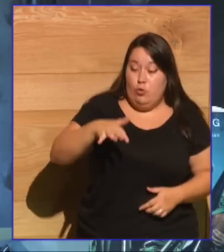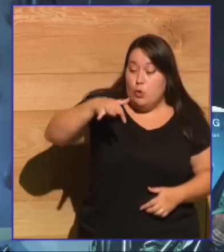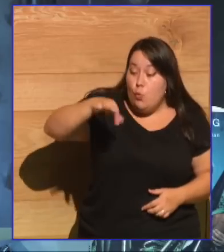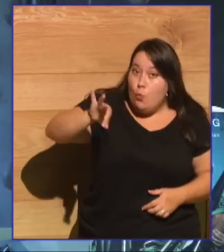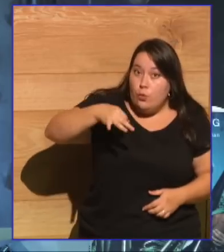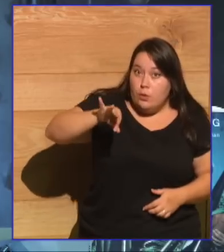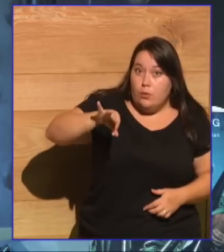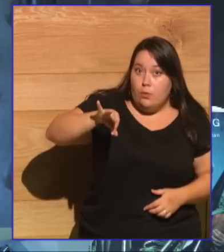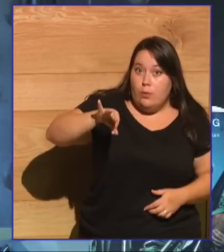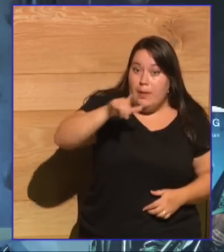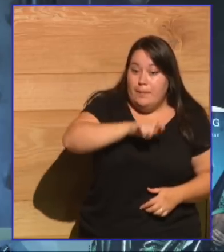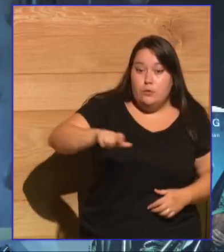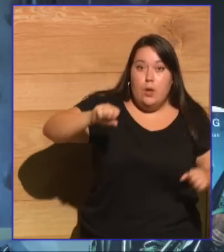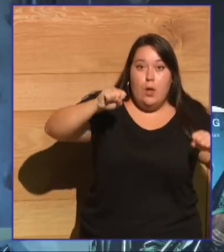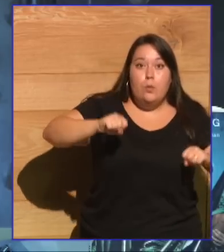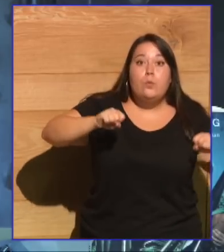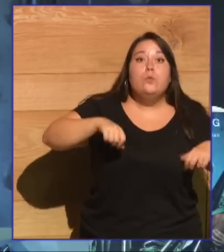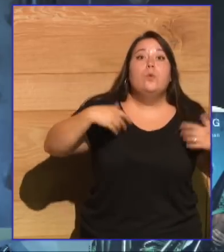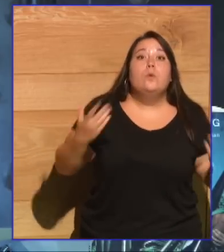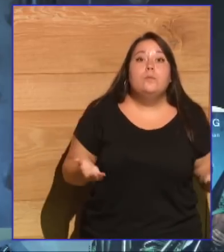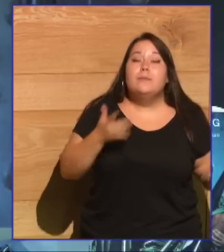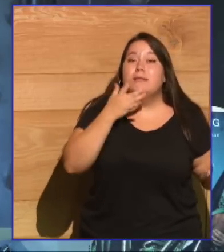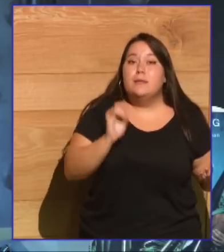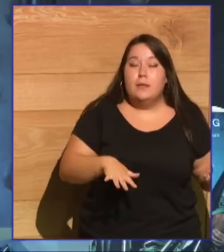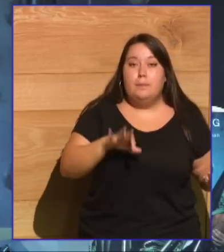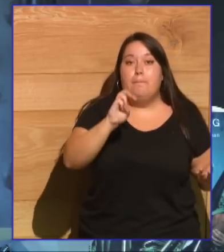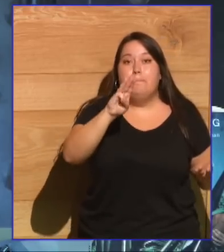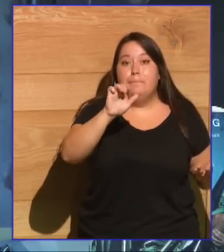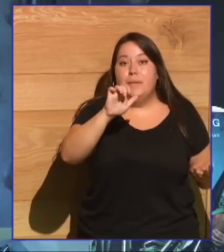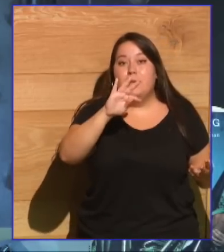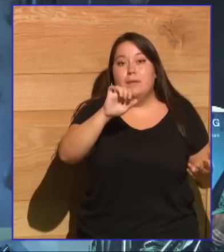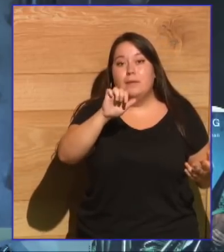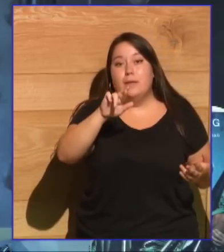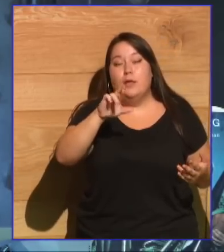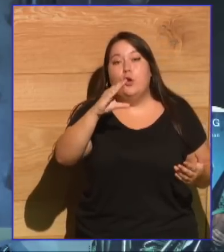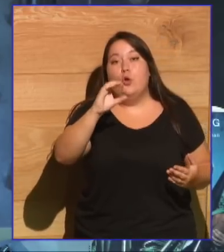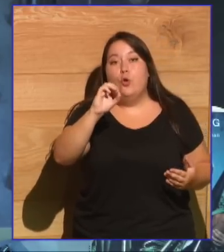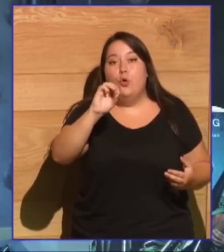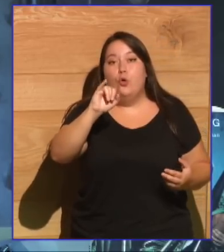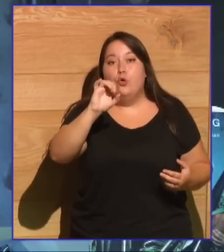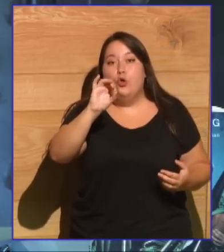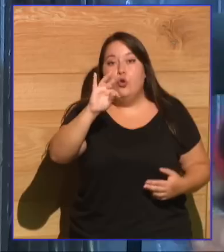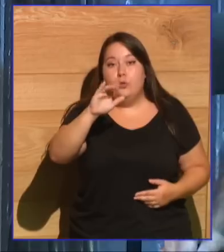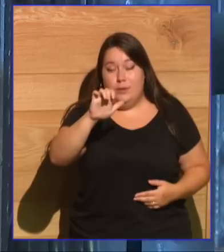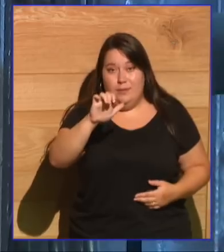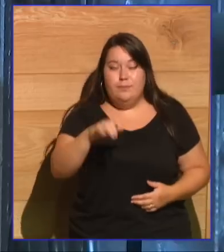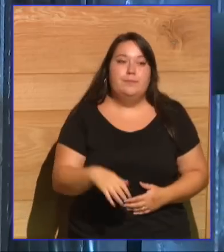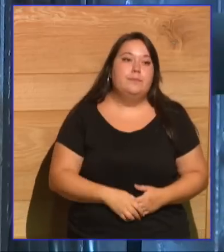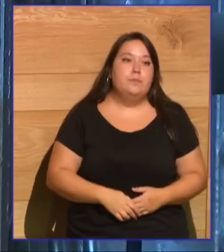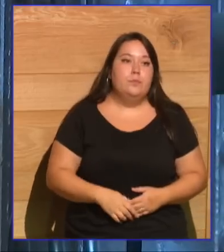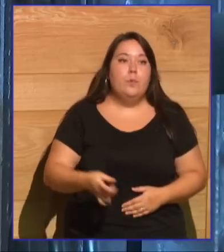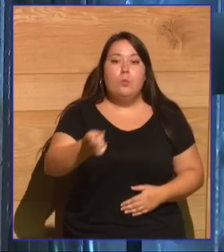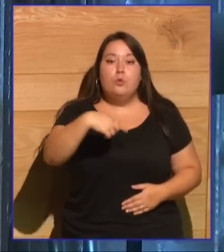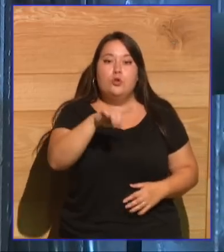dentro de los adultos sigue siendo peter coyote es el único que aún es un niño el único que todavía cree es que no sabéis de verdad a